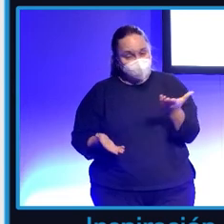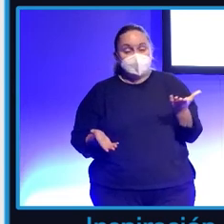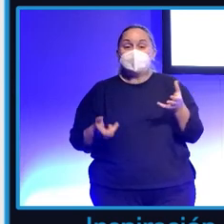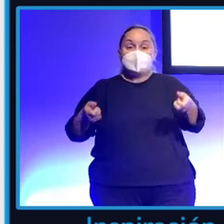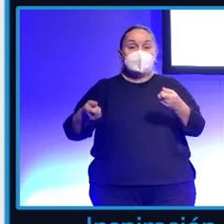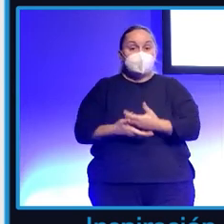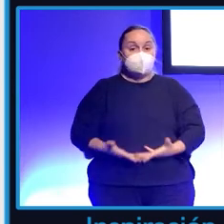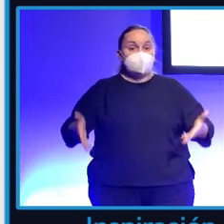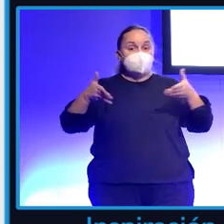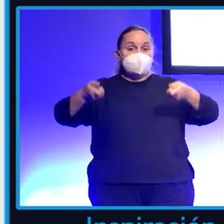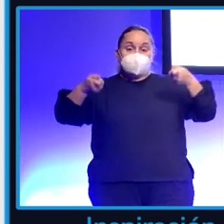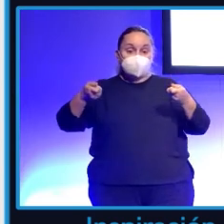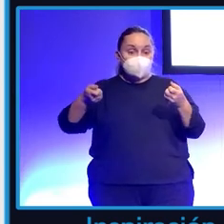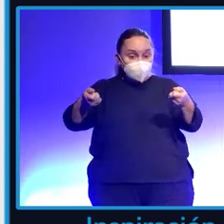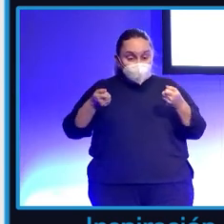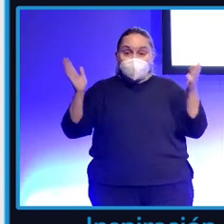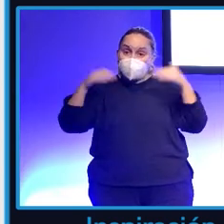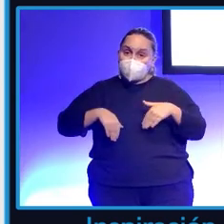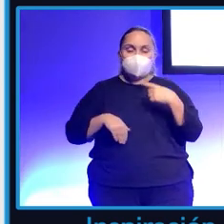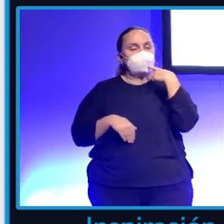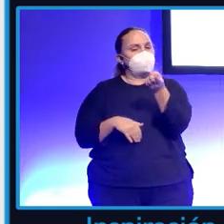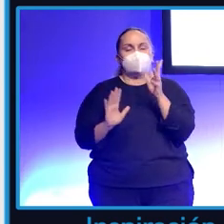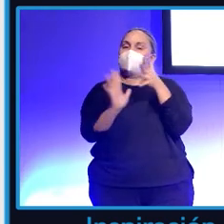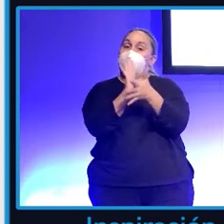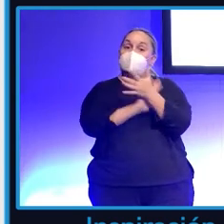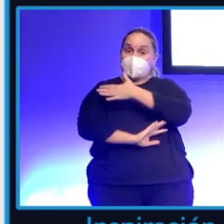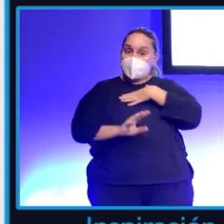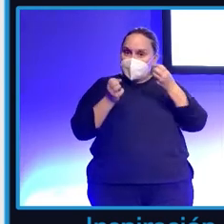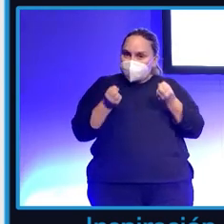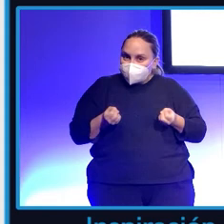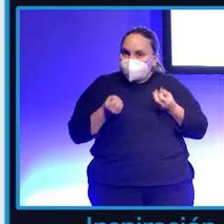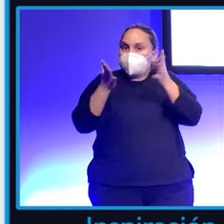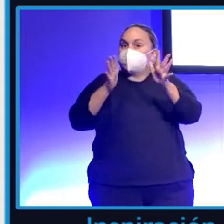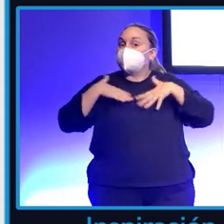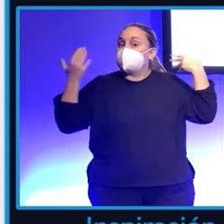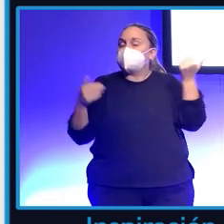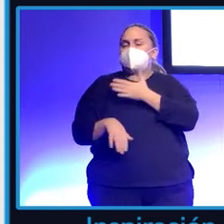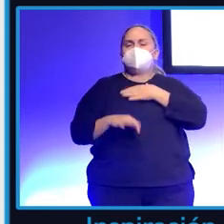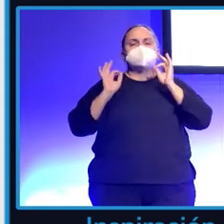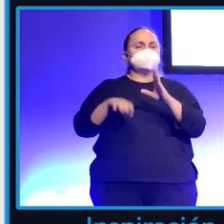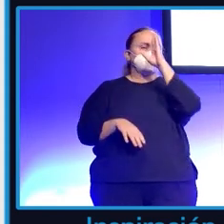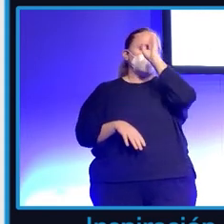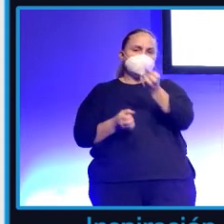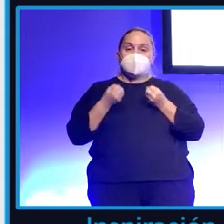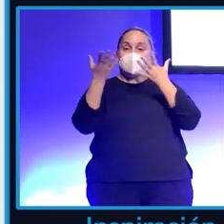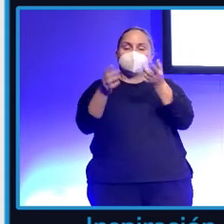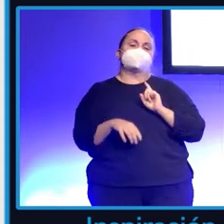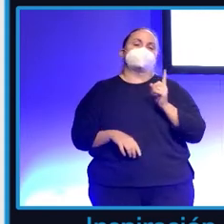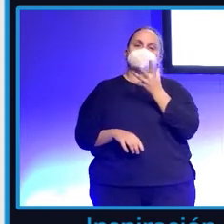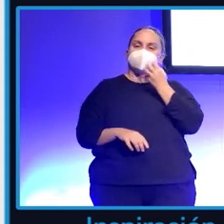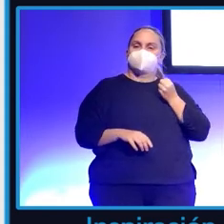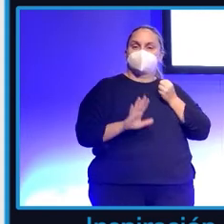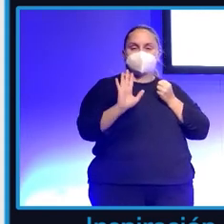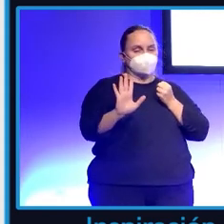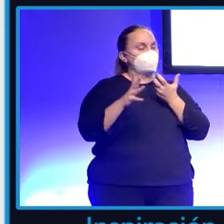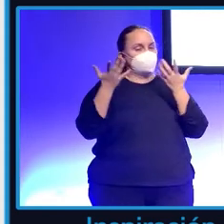como no me lo habéis traído, pues no os voy a contar qué vamos a hacer con los barreños. Lo iba a desvelar, venía yo así, a calzón quitado, diciendo, os lo voy a contar, pero no os voy a contar. Bueno, la